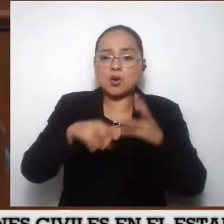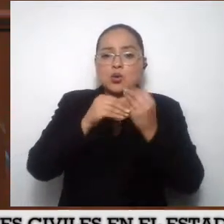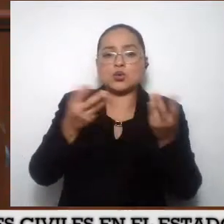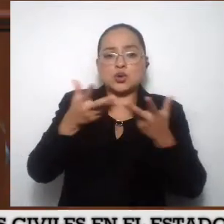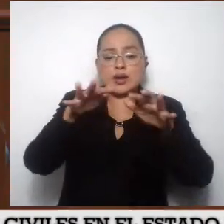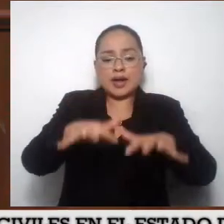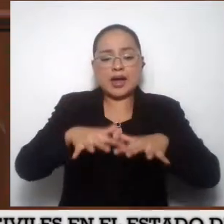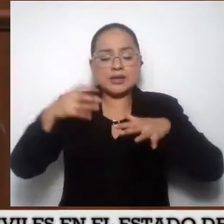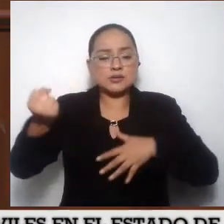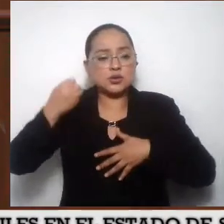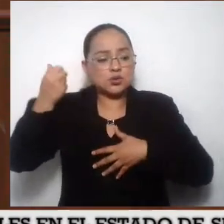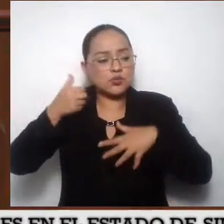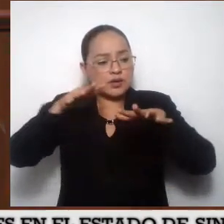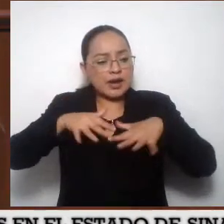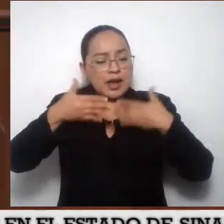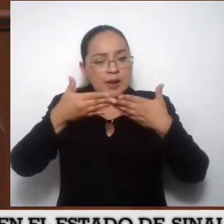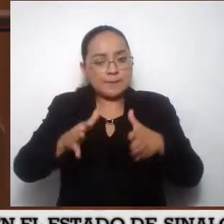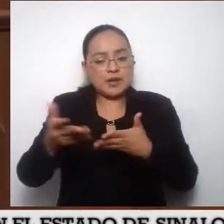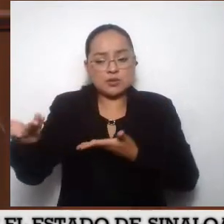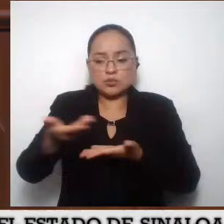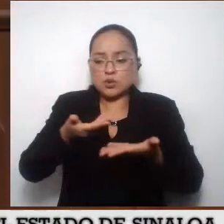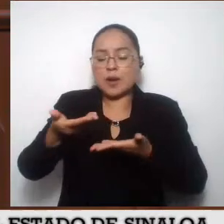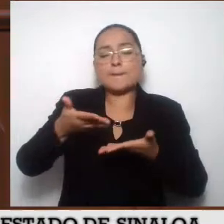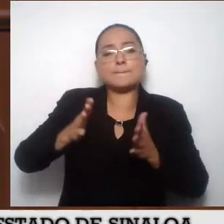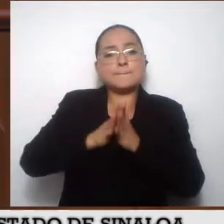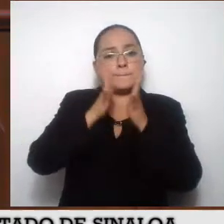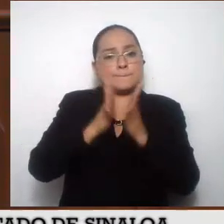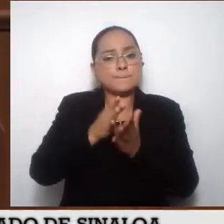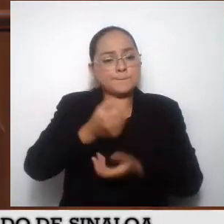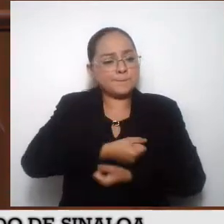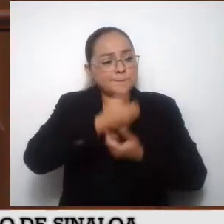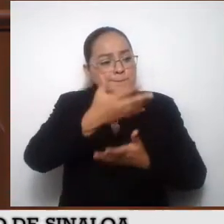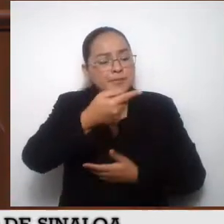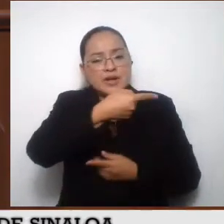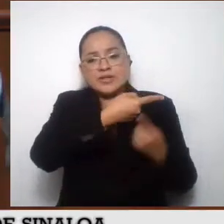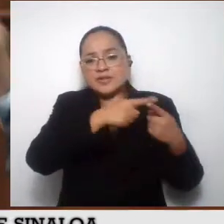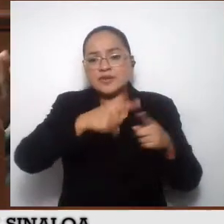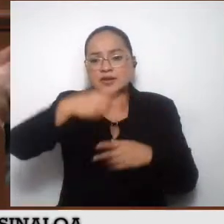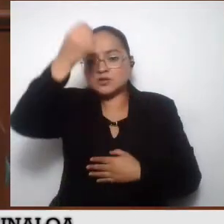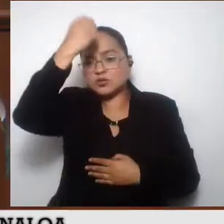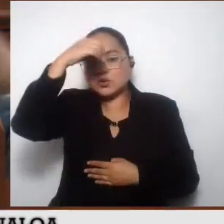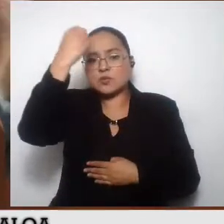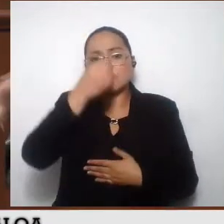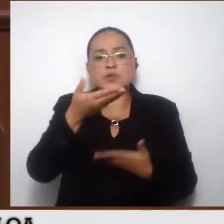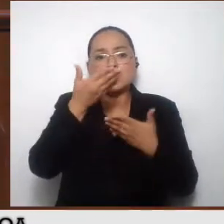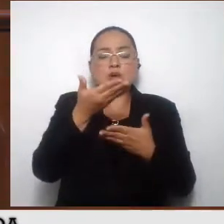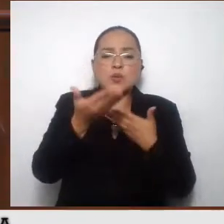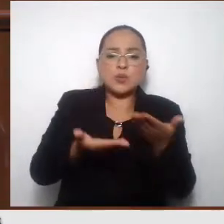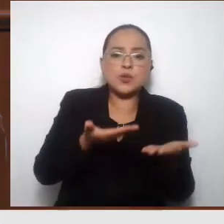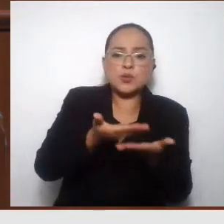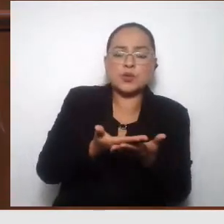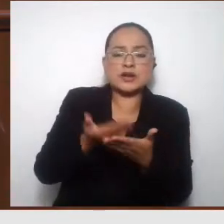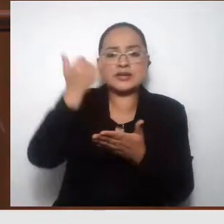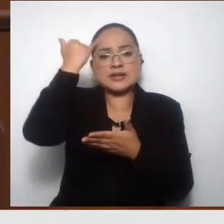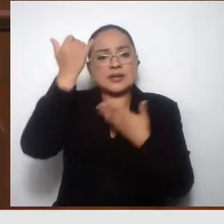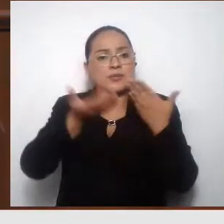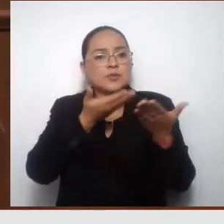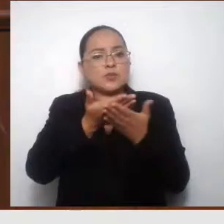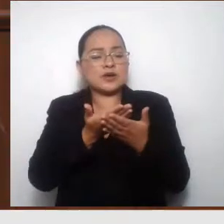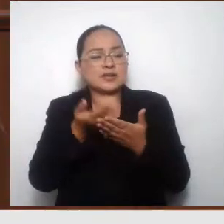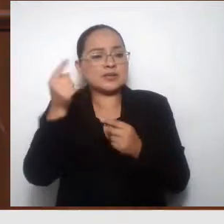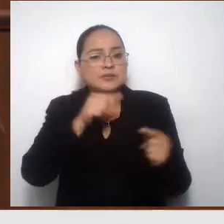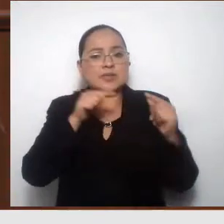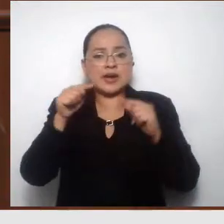un parlamento abierto, donde se expresen las diferentes opiniones, propuestas, iniciativas, donde nadie